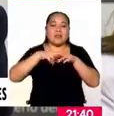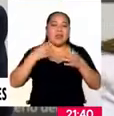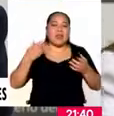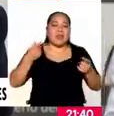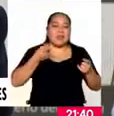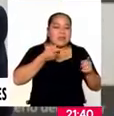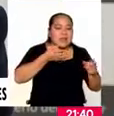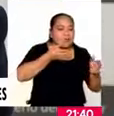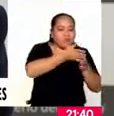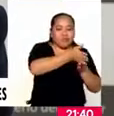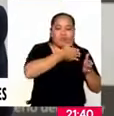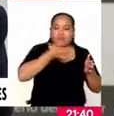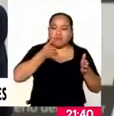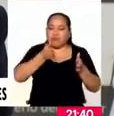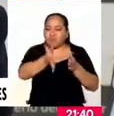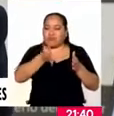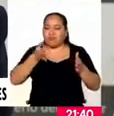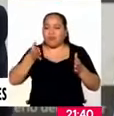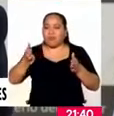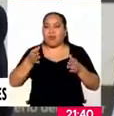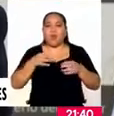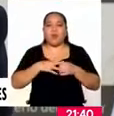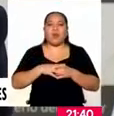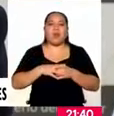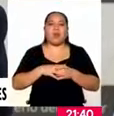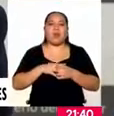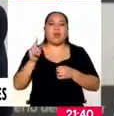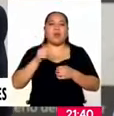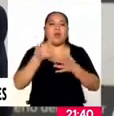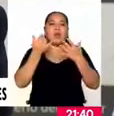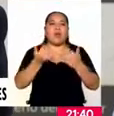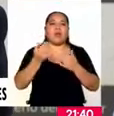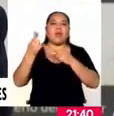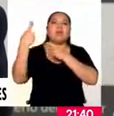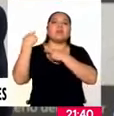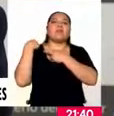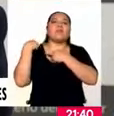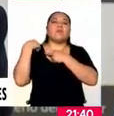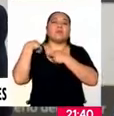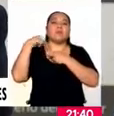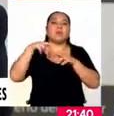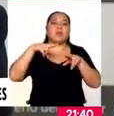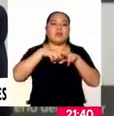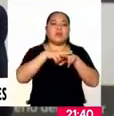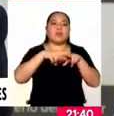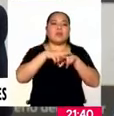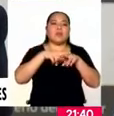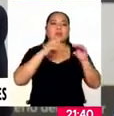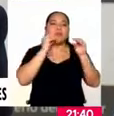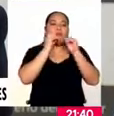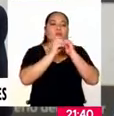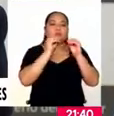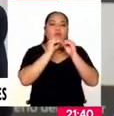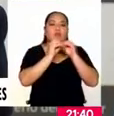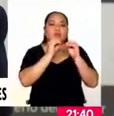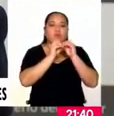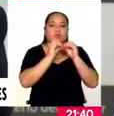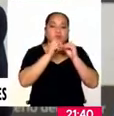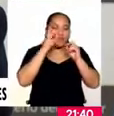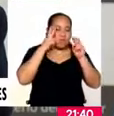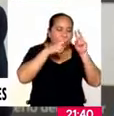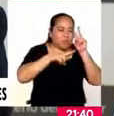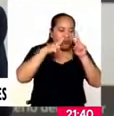en diferentes tramos. Actualmente el responsable de esa vía está haciendo trabajos de